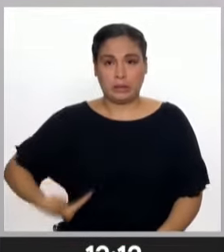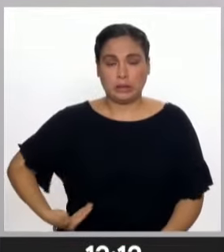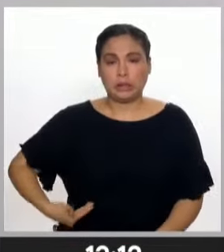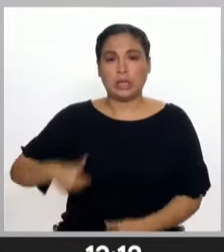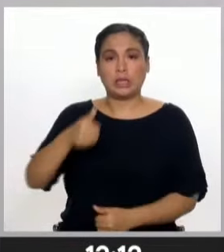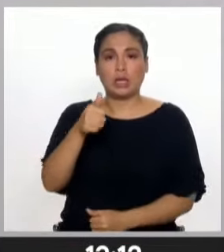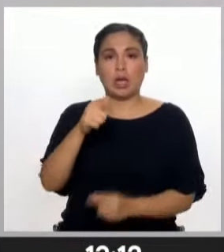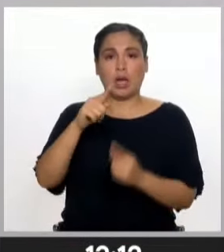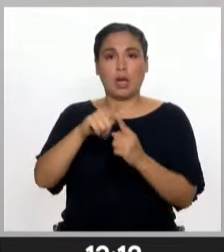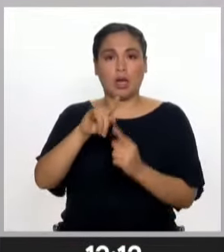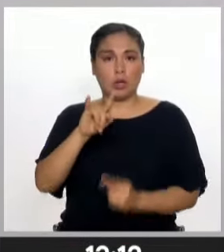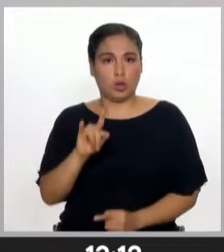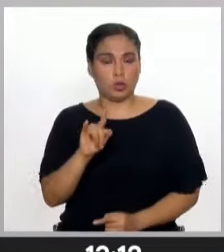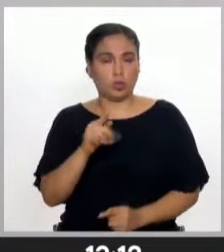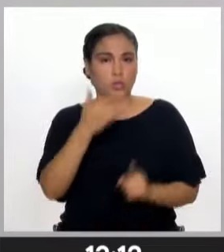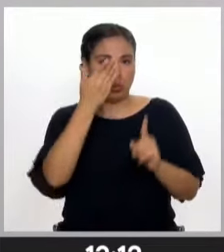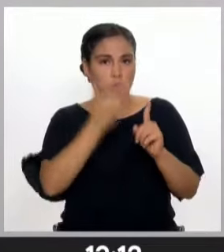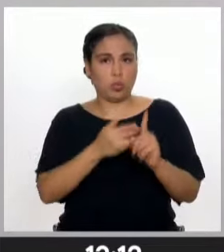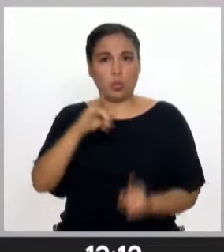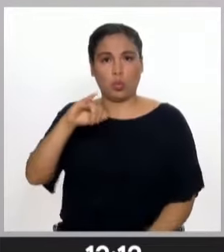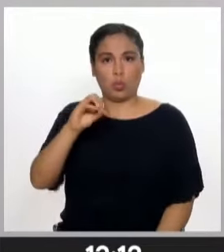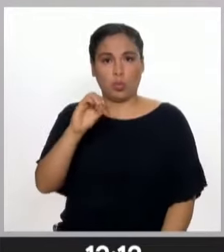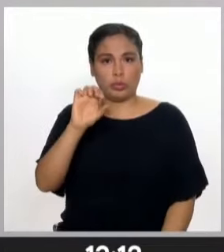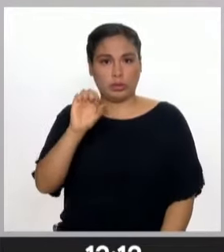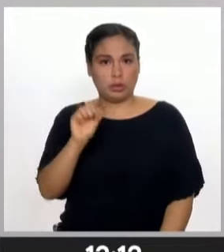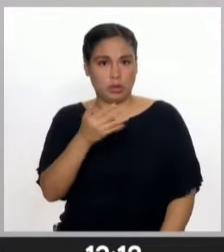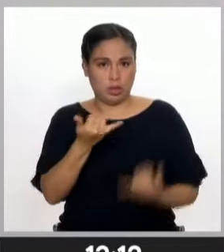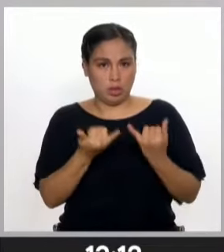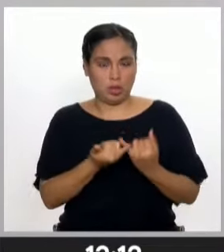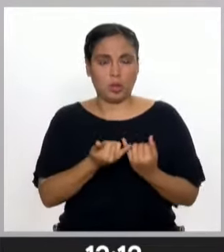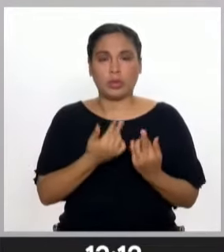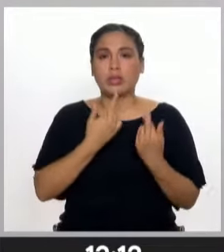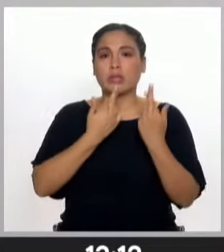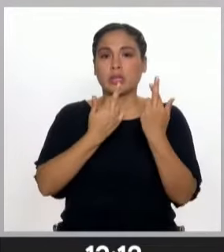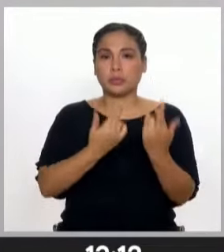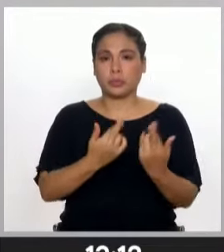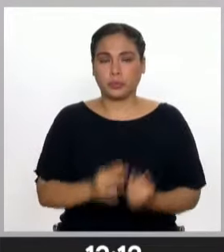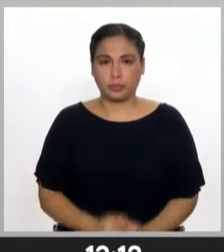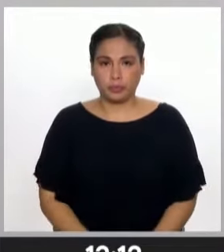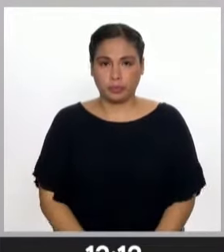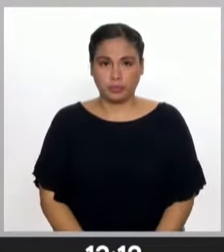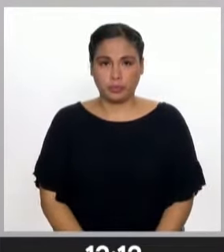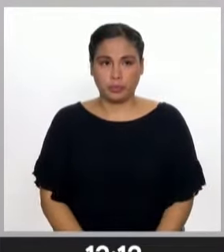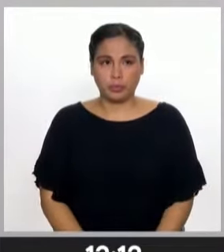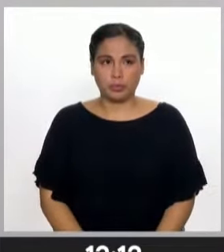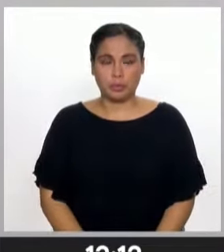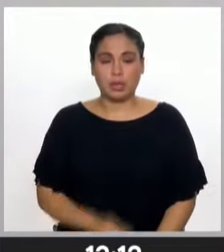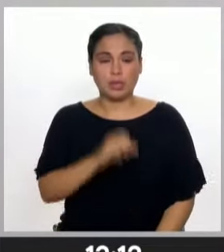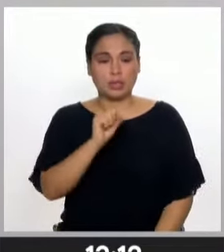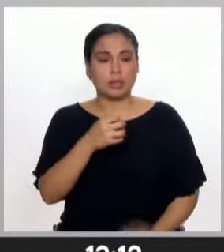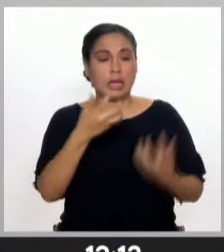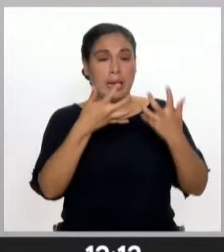Urbano, José Aguilar, se pronuncia sobre la mafia de colectiveros. Vamos a escuchar. Posiblemente dos empresas